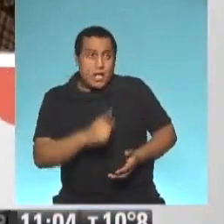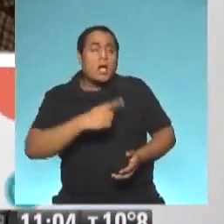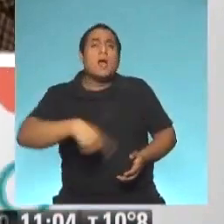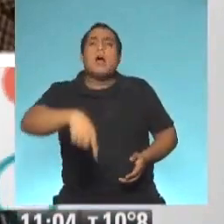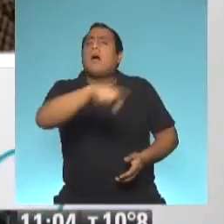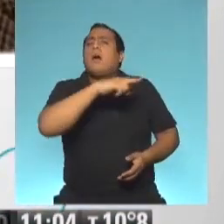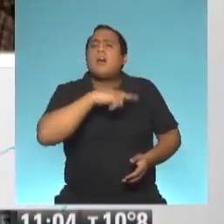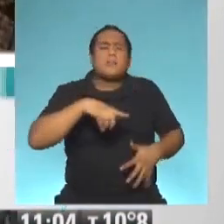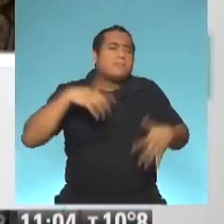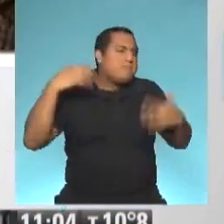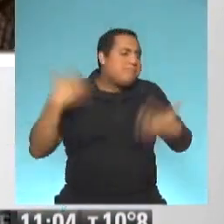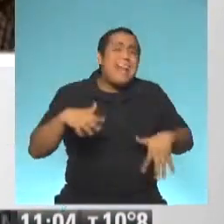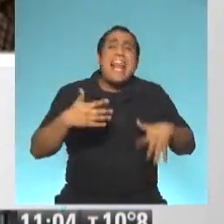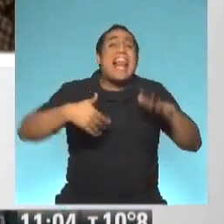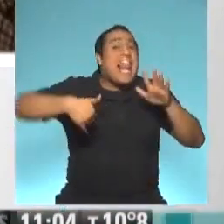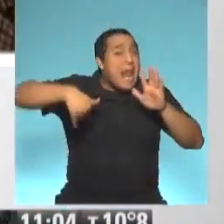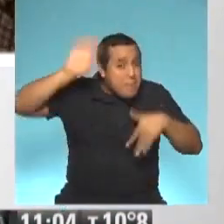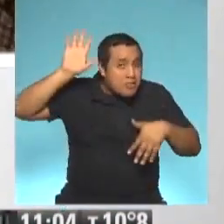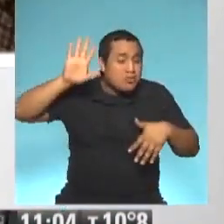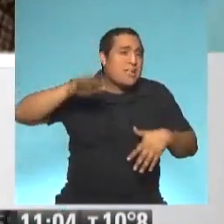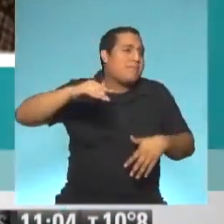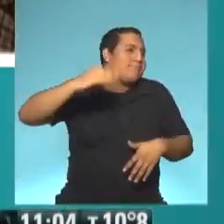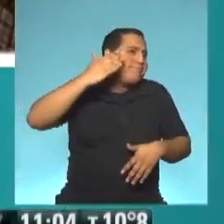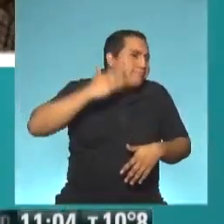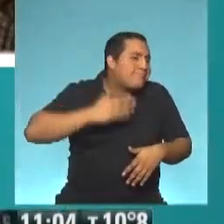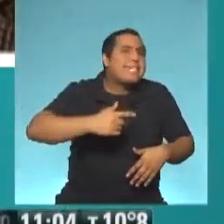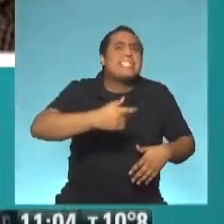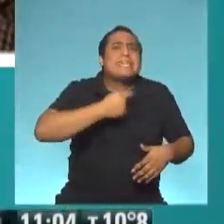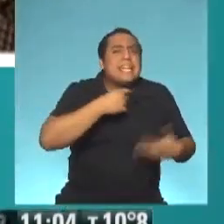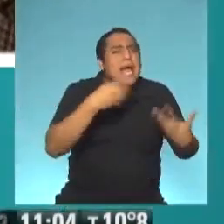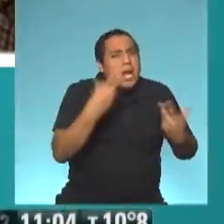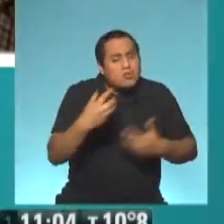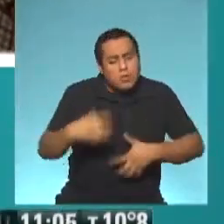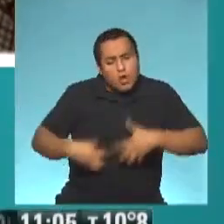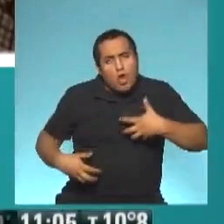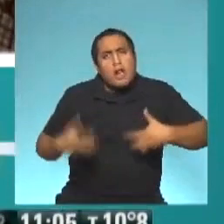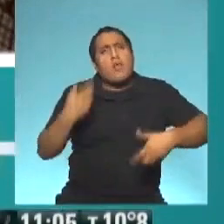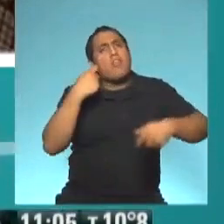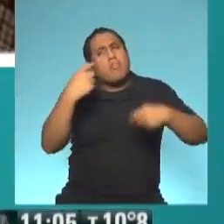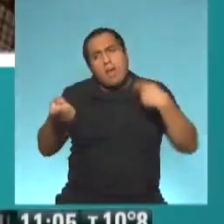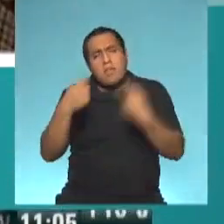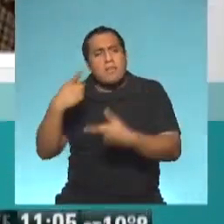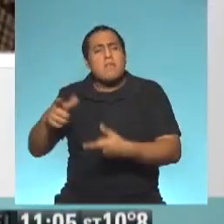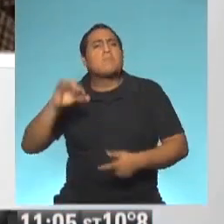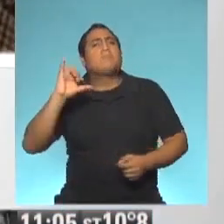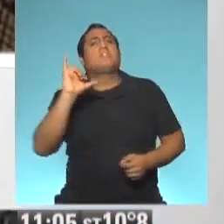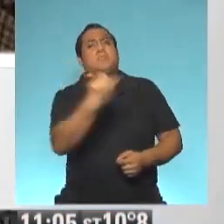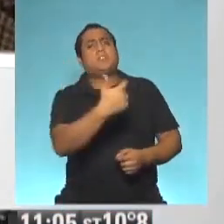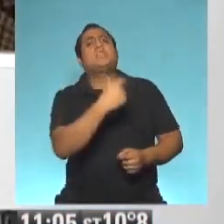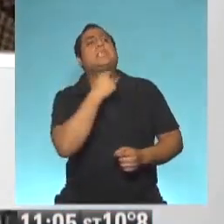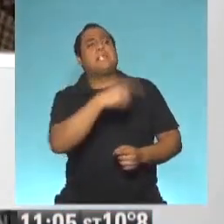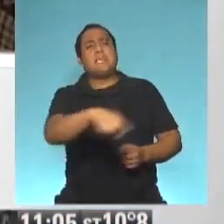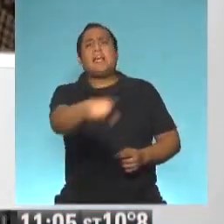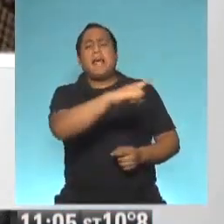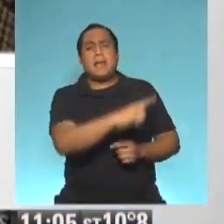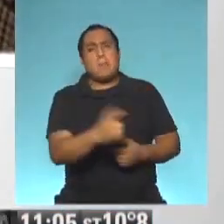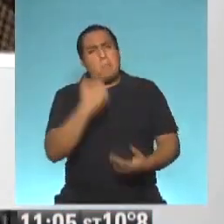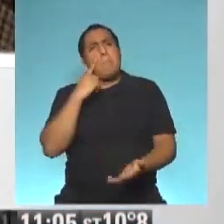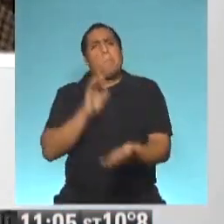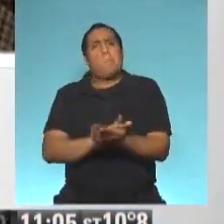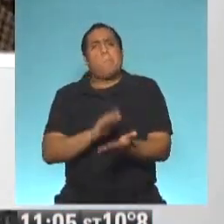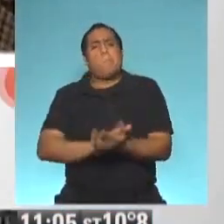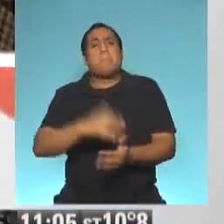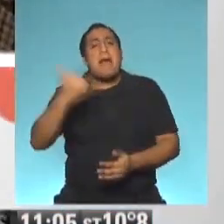actitud mayoritariamente favorable y positiva hacia la donación. Creo que ha dado muchísimas muestras